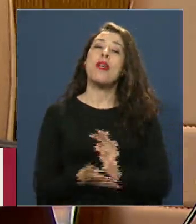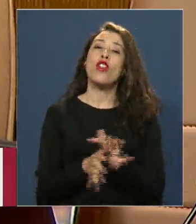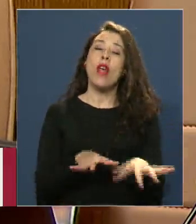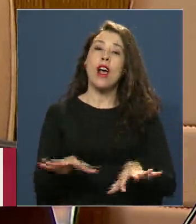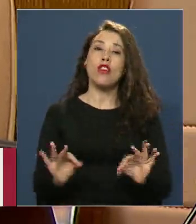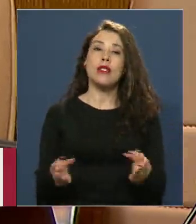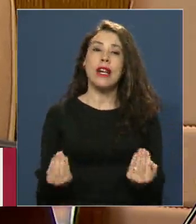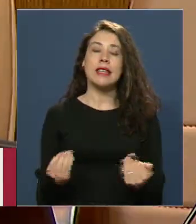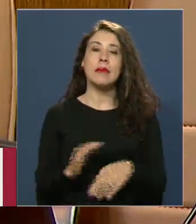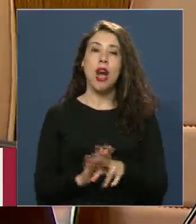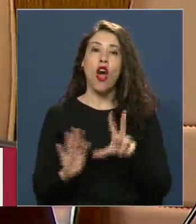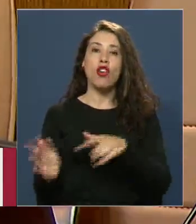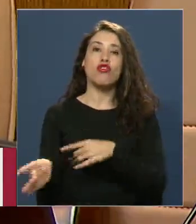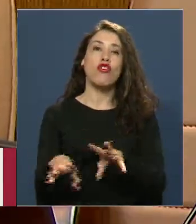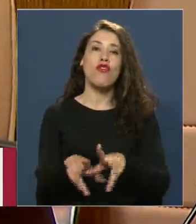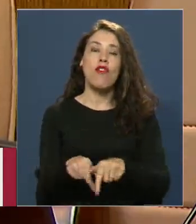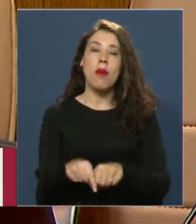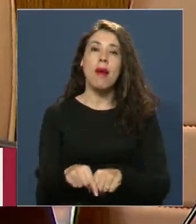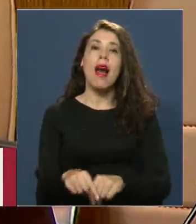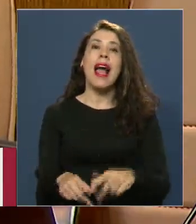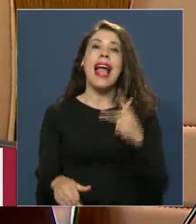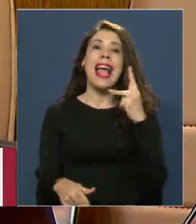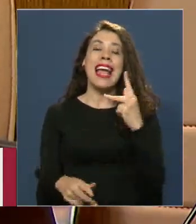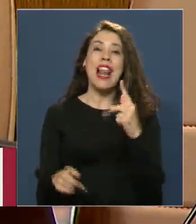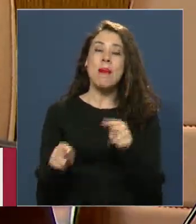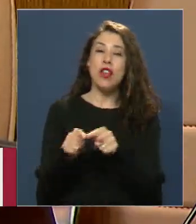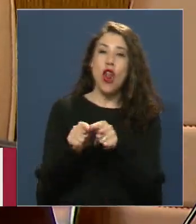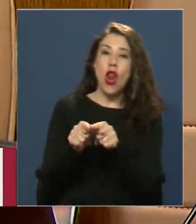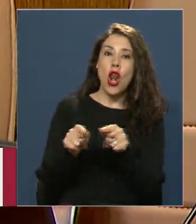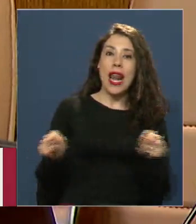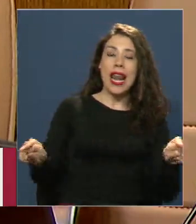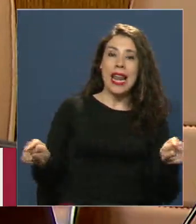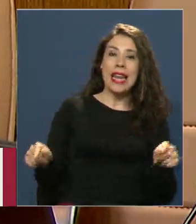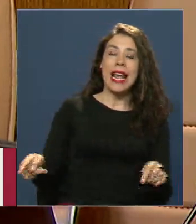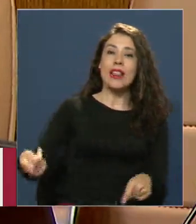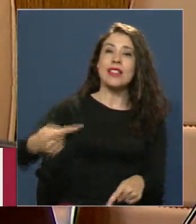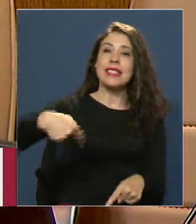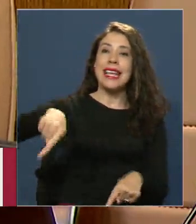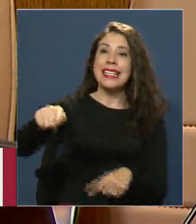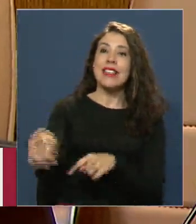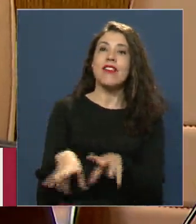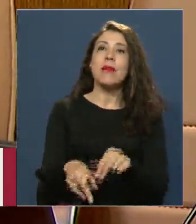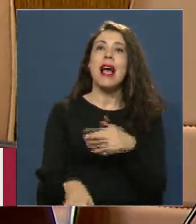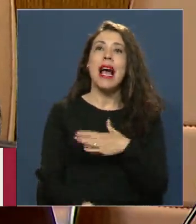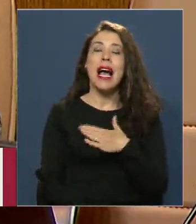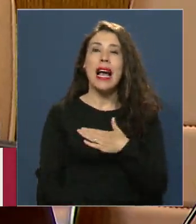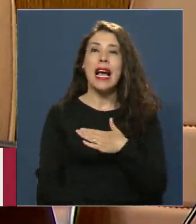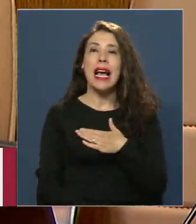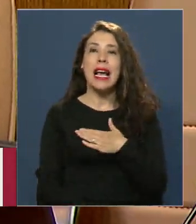condiciones, más de 8 familias por kilómetro lineal, y por lo tanto ellos quieren que o se